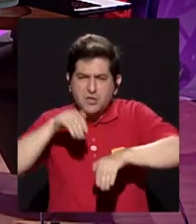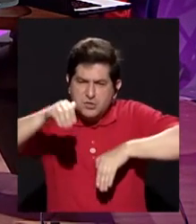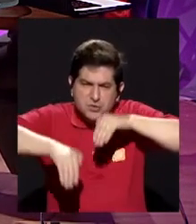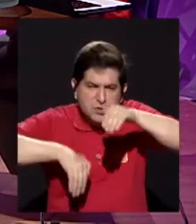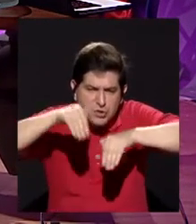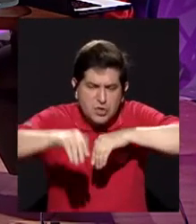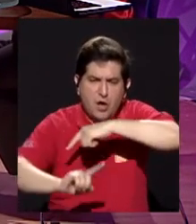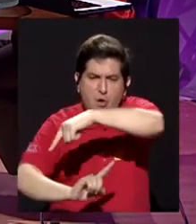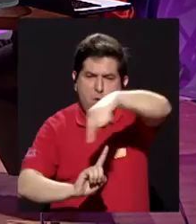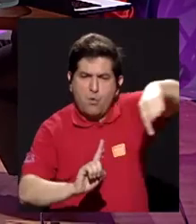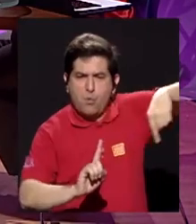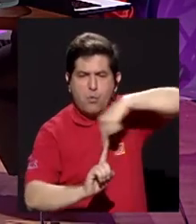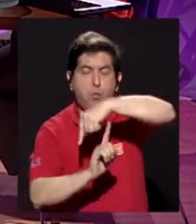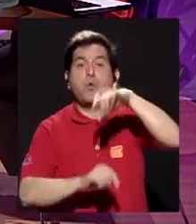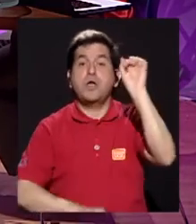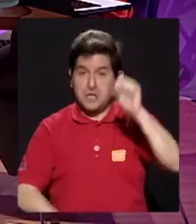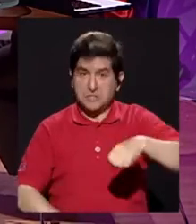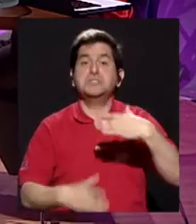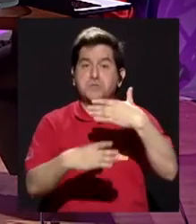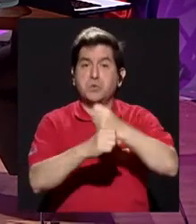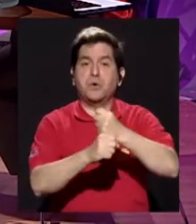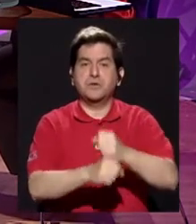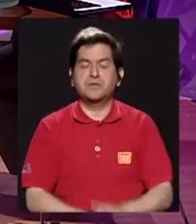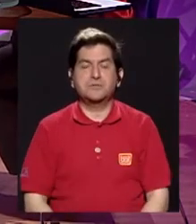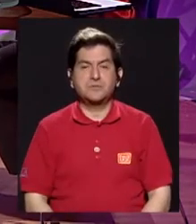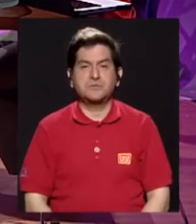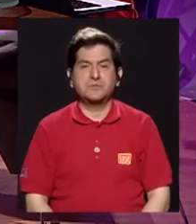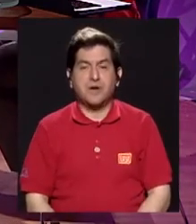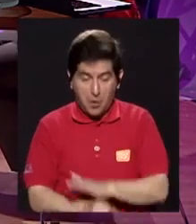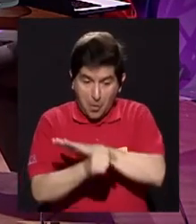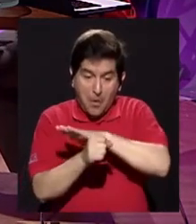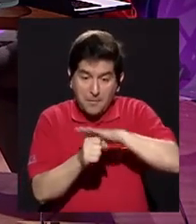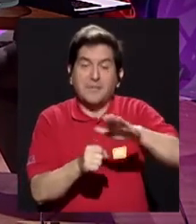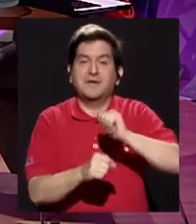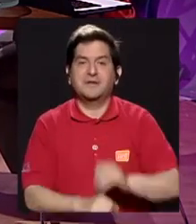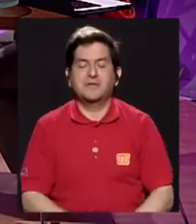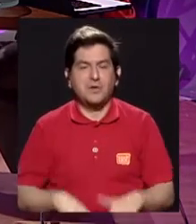di. ¿Y se la dio? Se la di, sí. Completa. Bueno, completa. Imagínense.